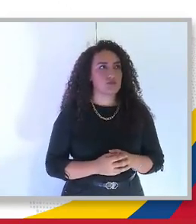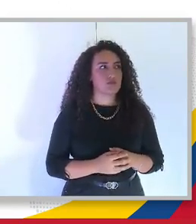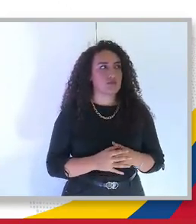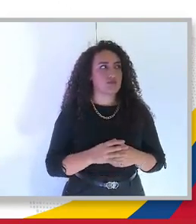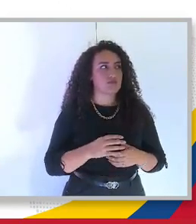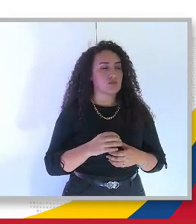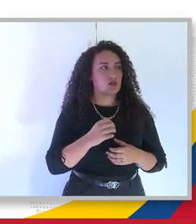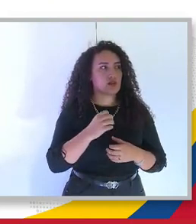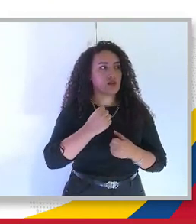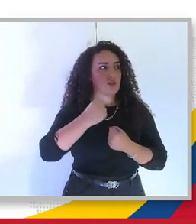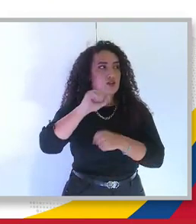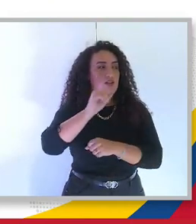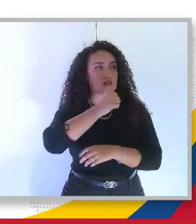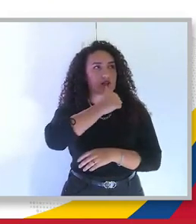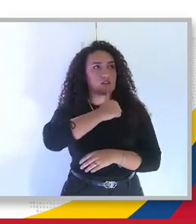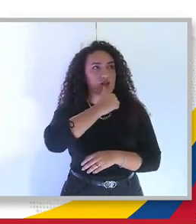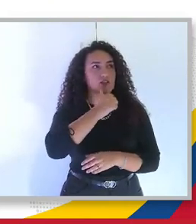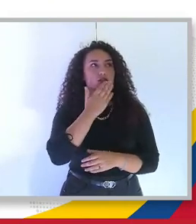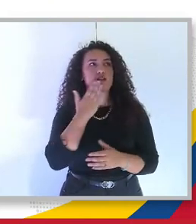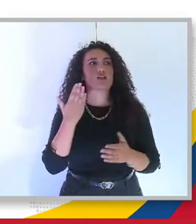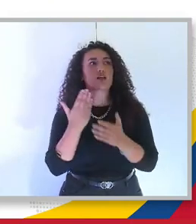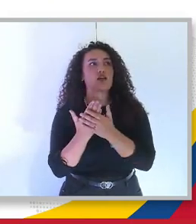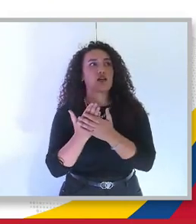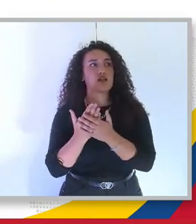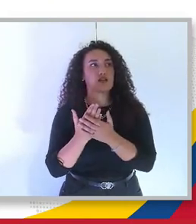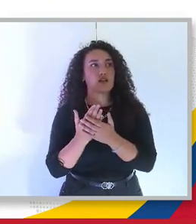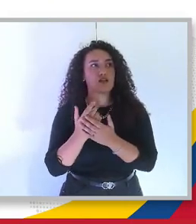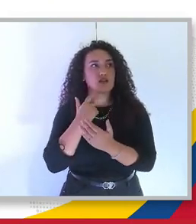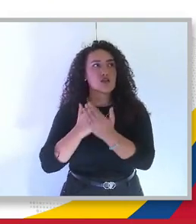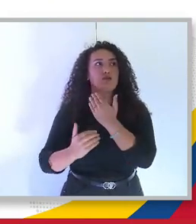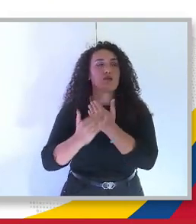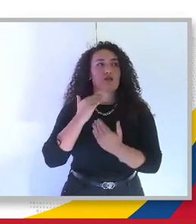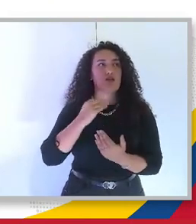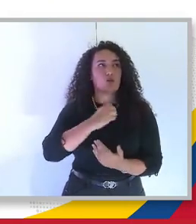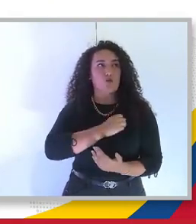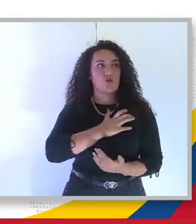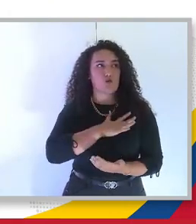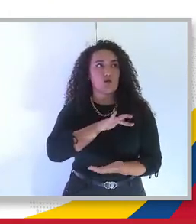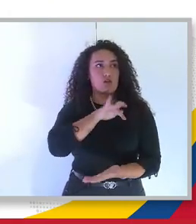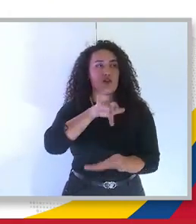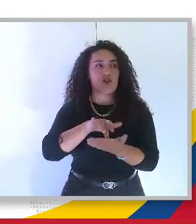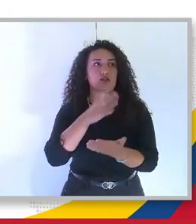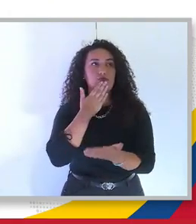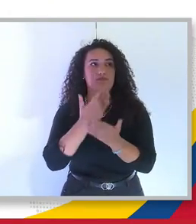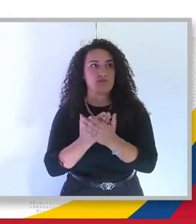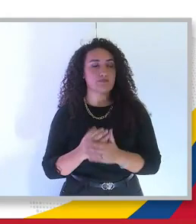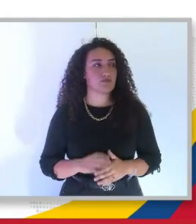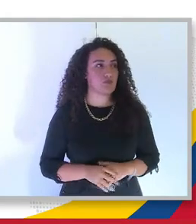y Emancipación. Realmente agradezco muchísimo la oportunidad de compartir con todas y todos ustedes.